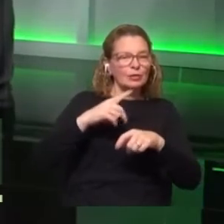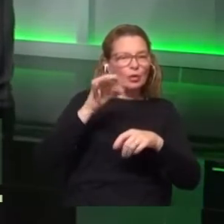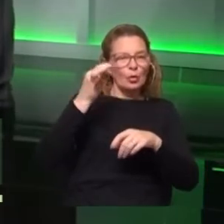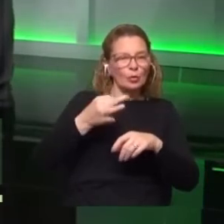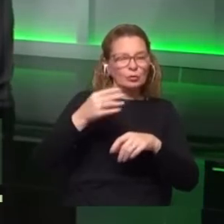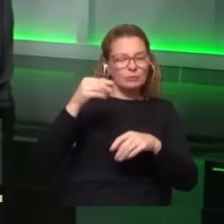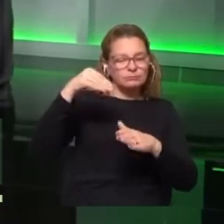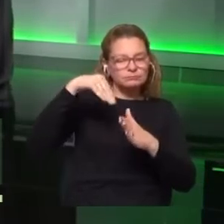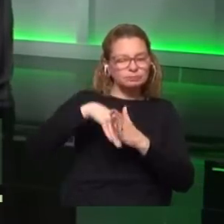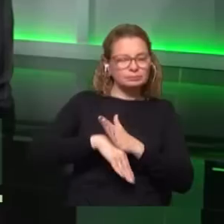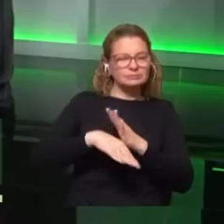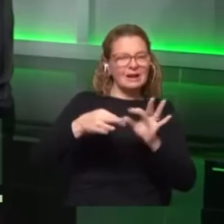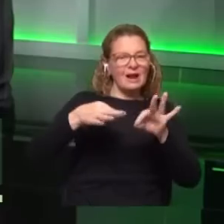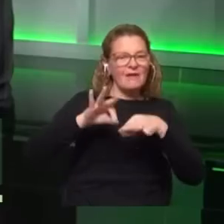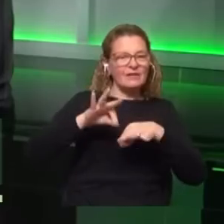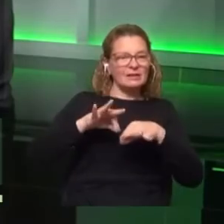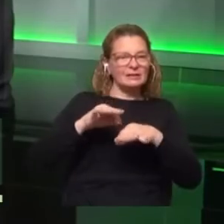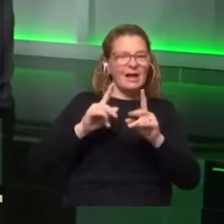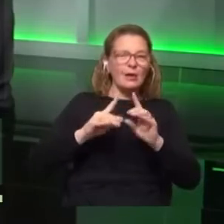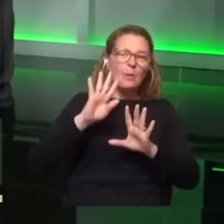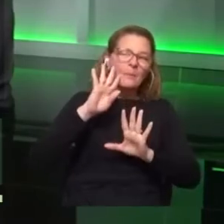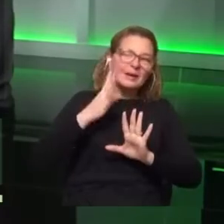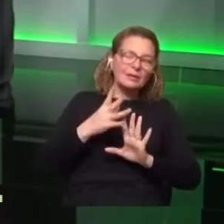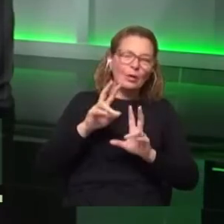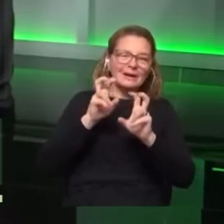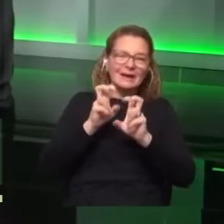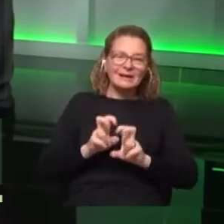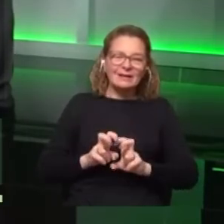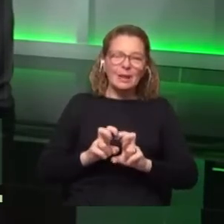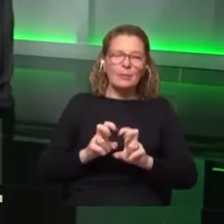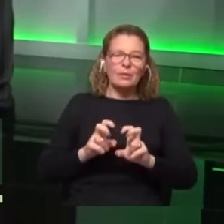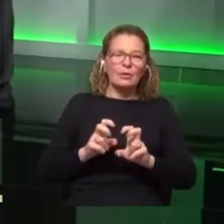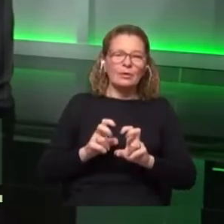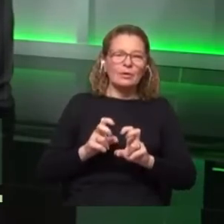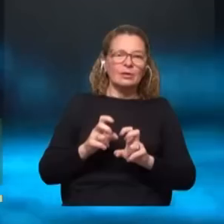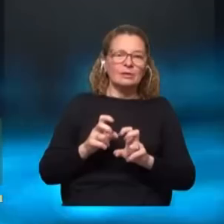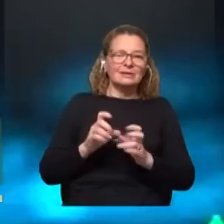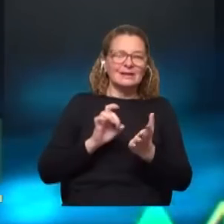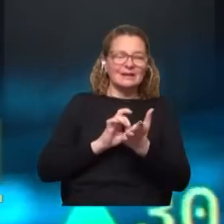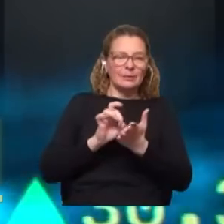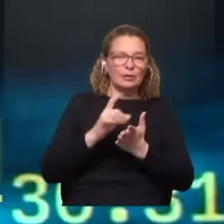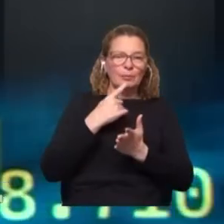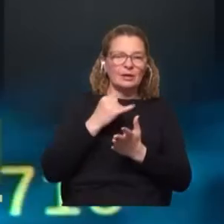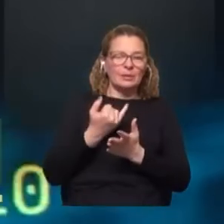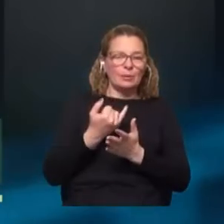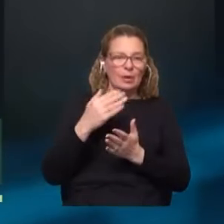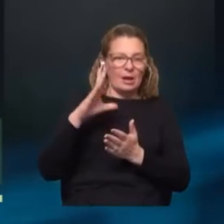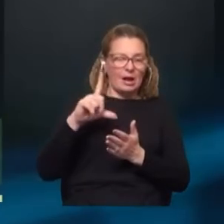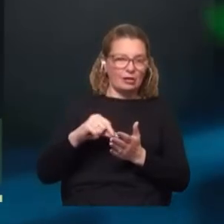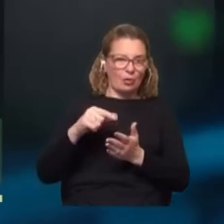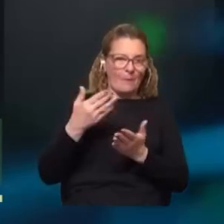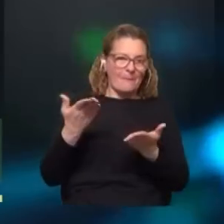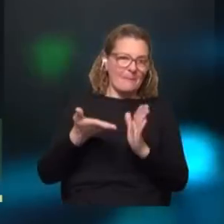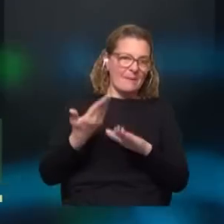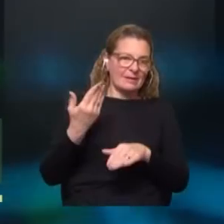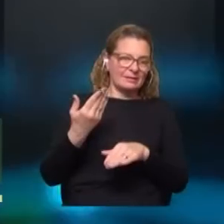esa caída en las ventas y pasa algo similar cuando analizamos los rubros del sector servicios en particular el que cayó más en este periodo